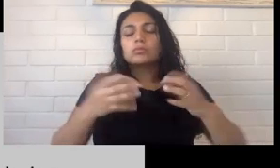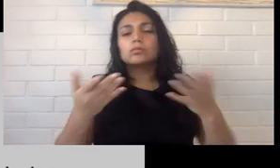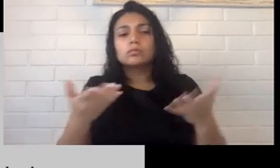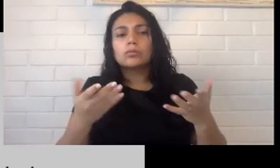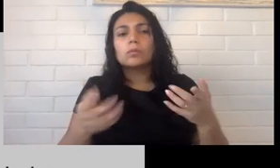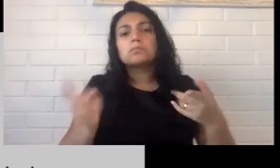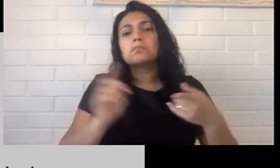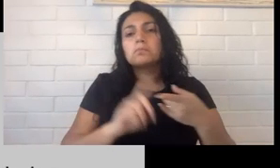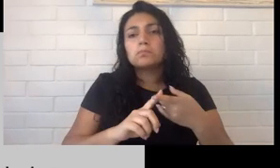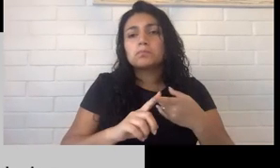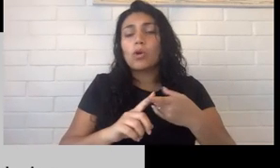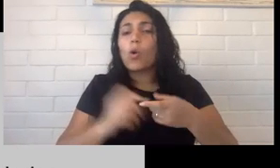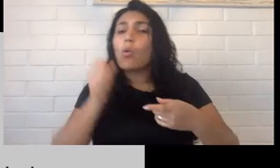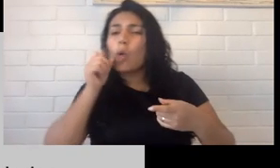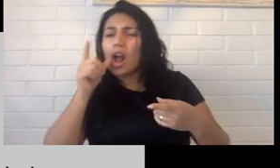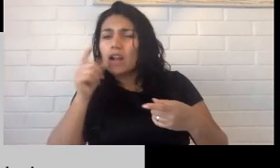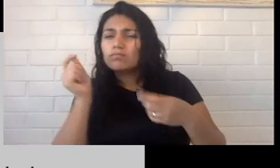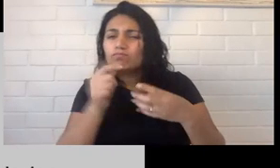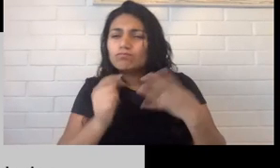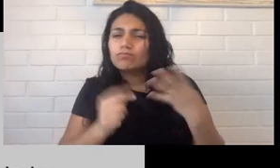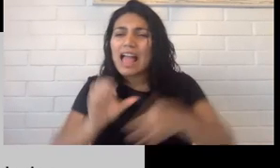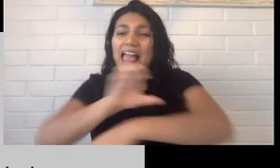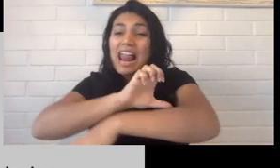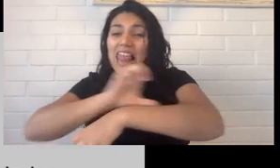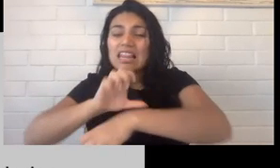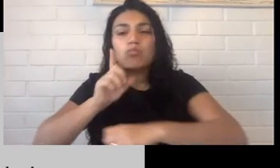las propiedades eléctricas de las neuronas.